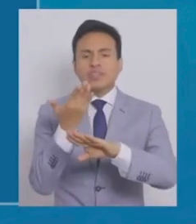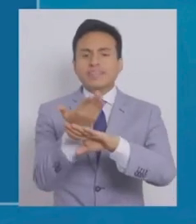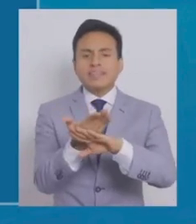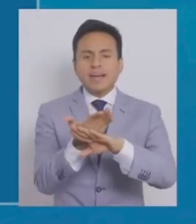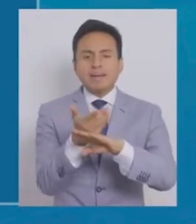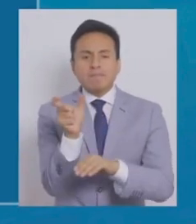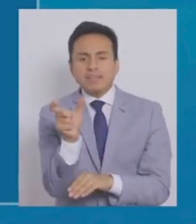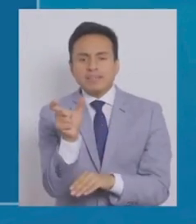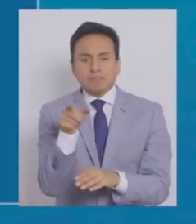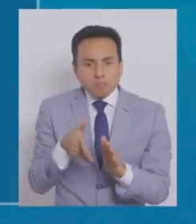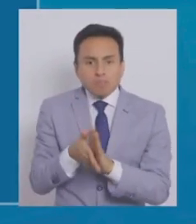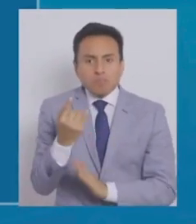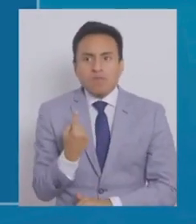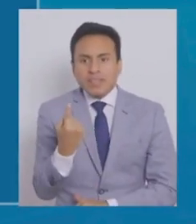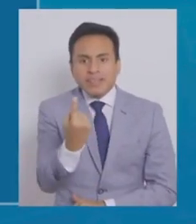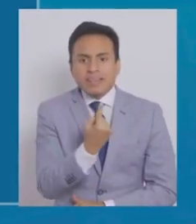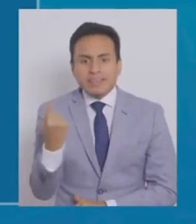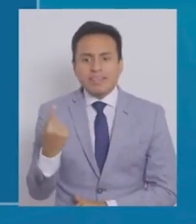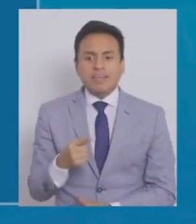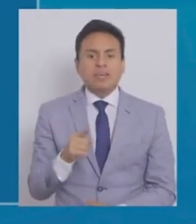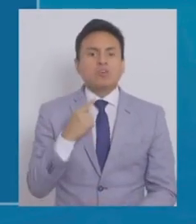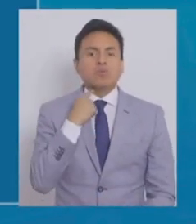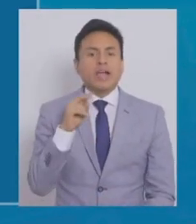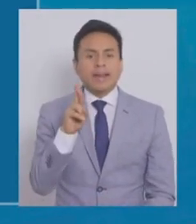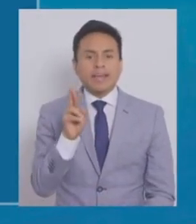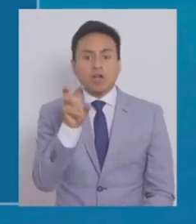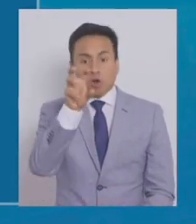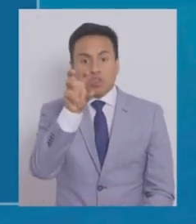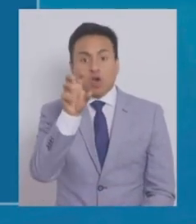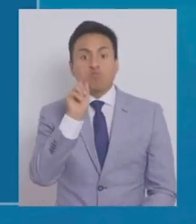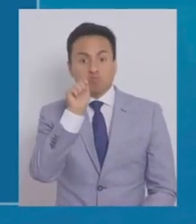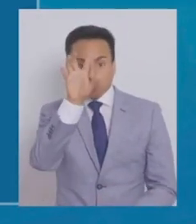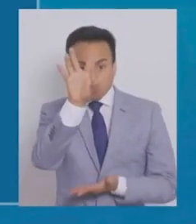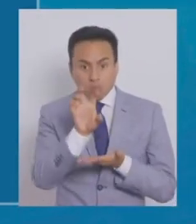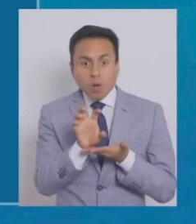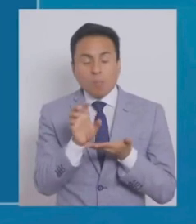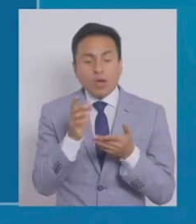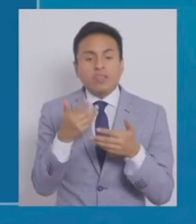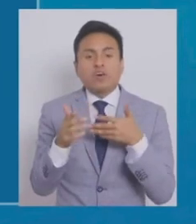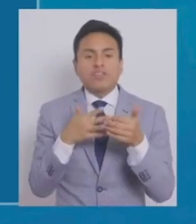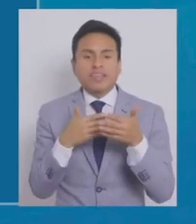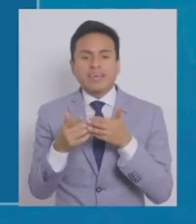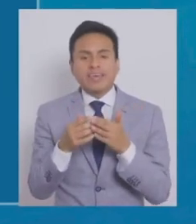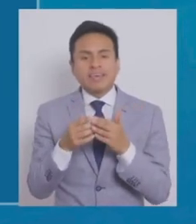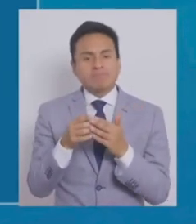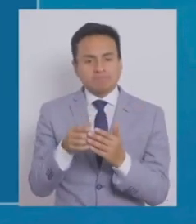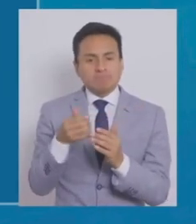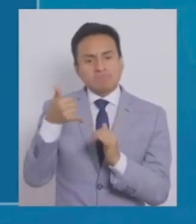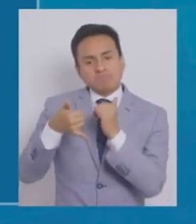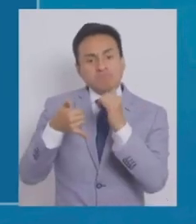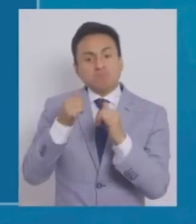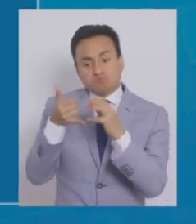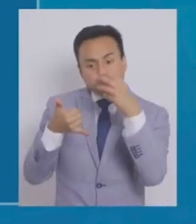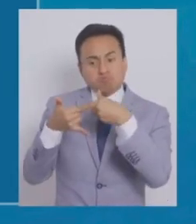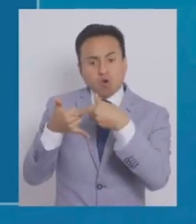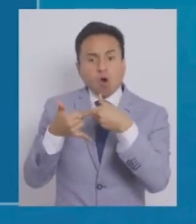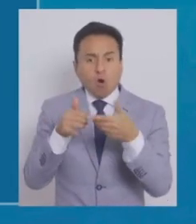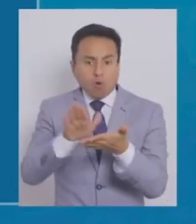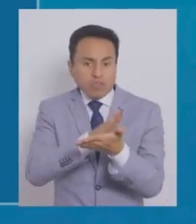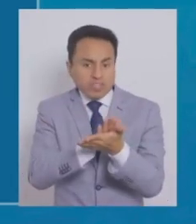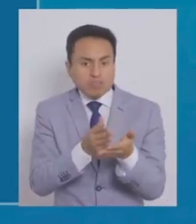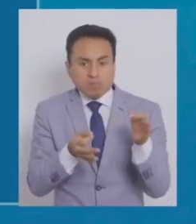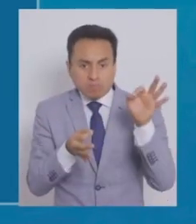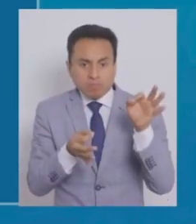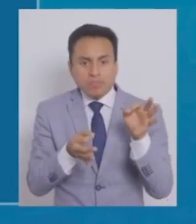el pase de movilidad es un código qr que podrá obtenerse y presentarse en formato digital o físico se